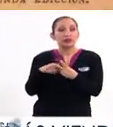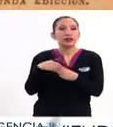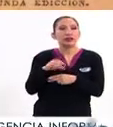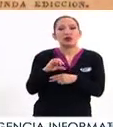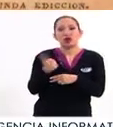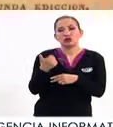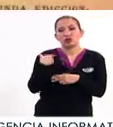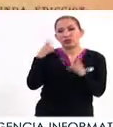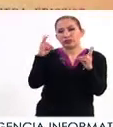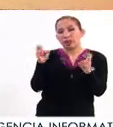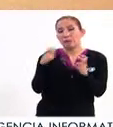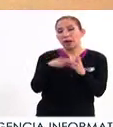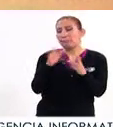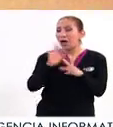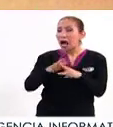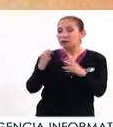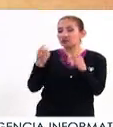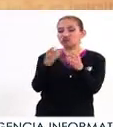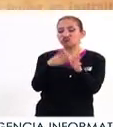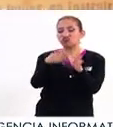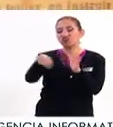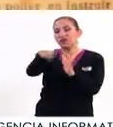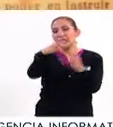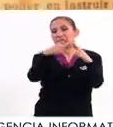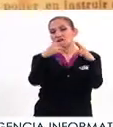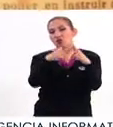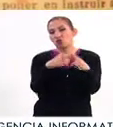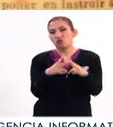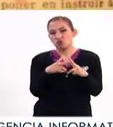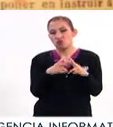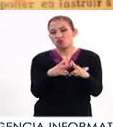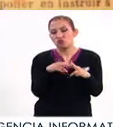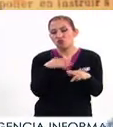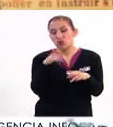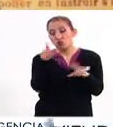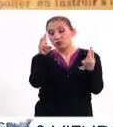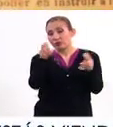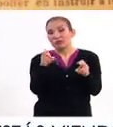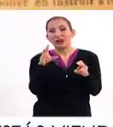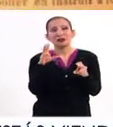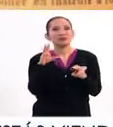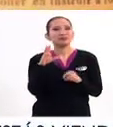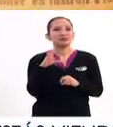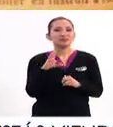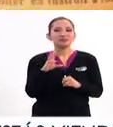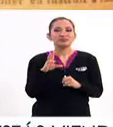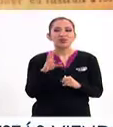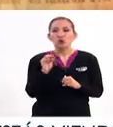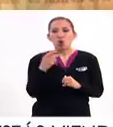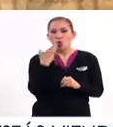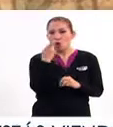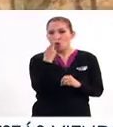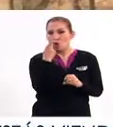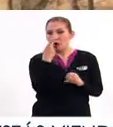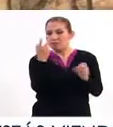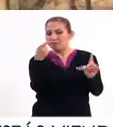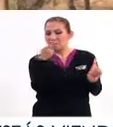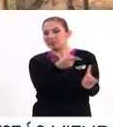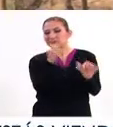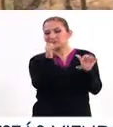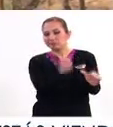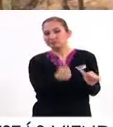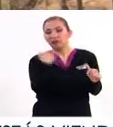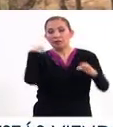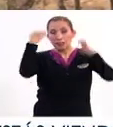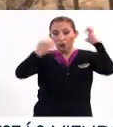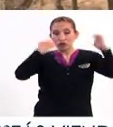el tema que fue el más abundante fue el tema religioso, que además era un tema que no se había tratado. Hubo